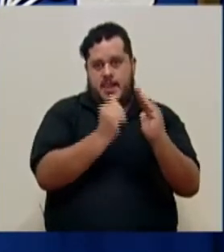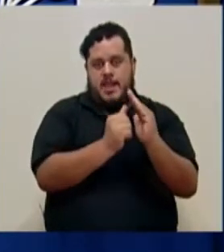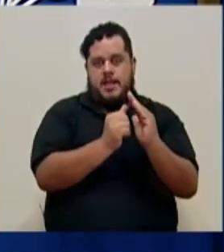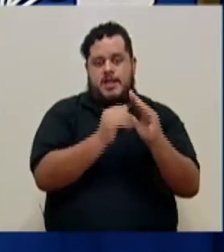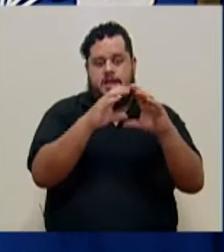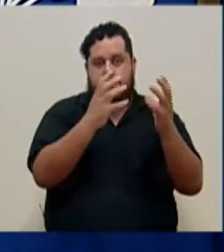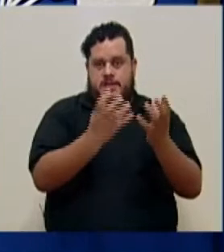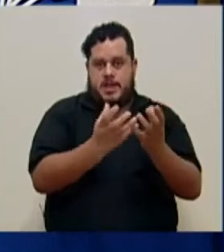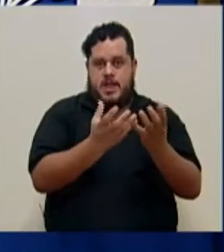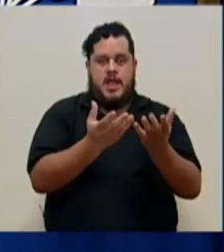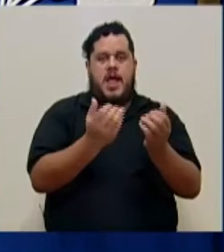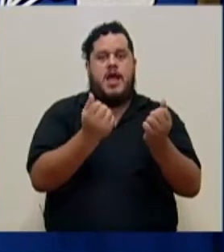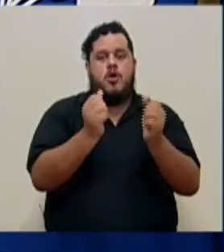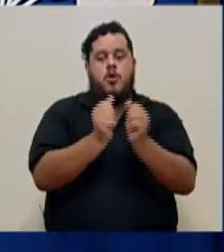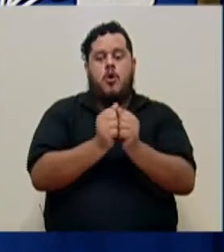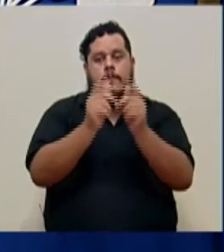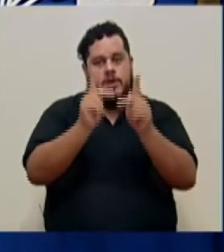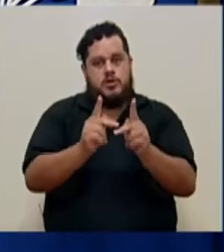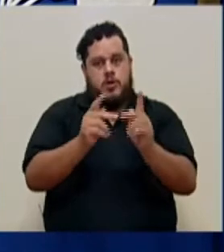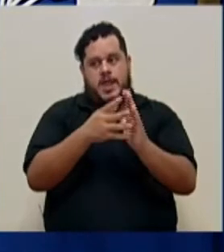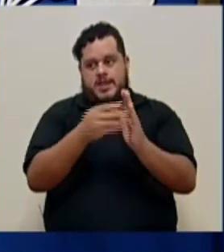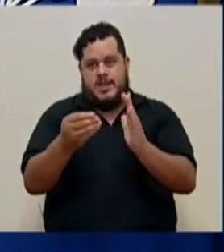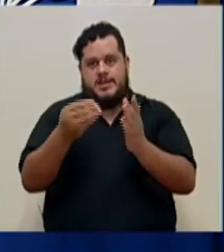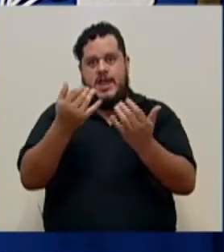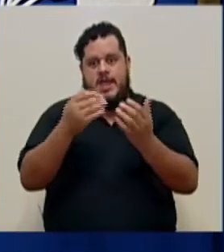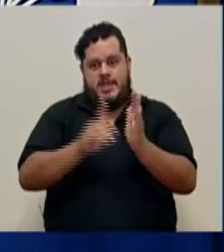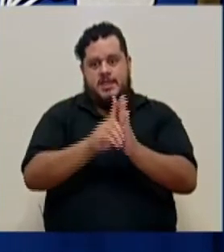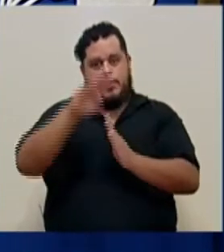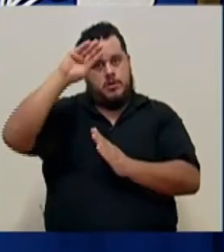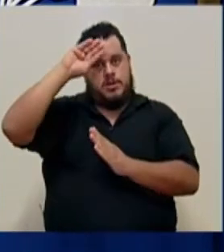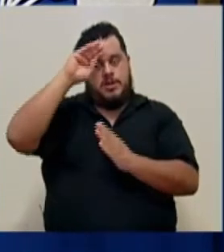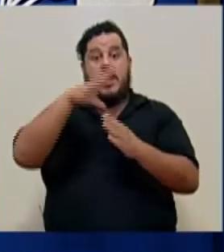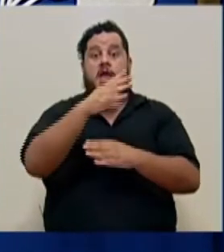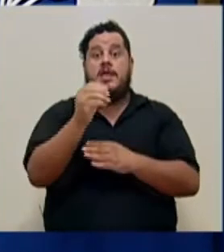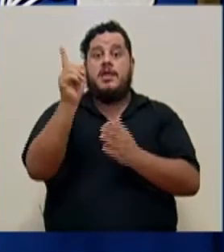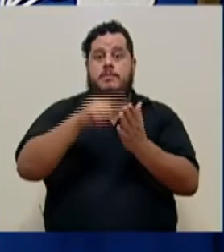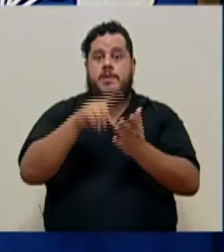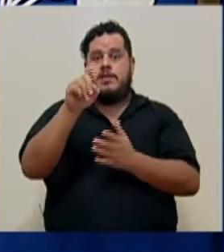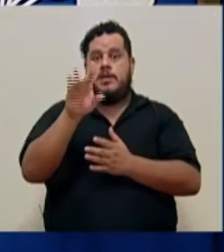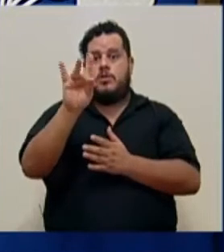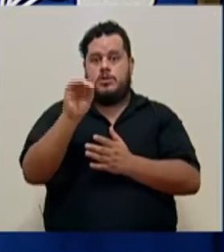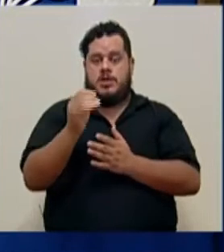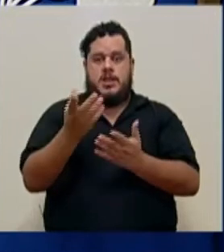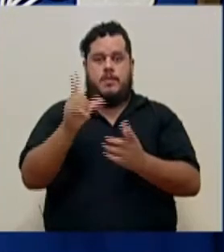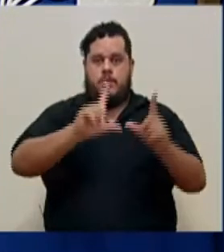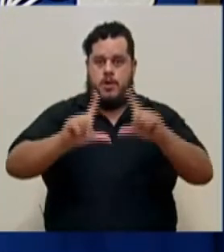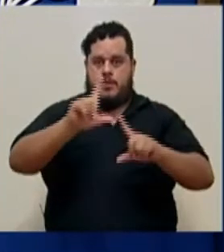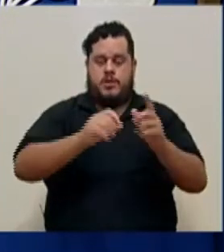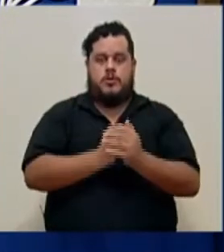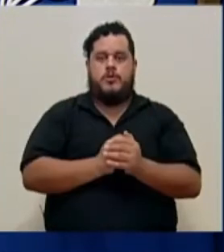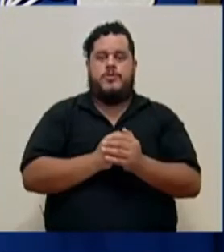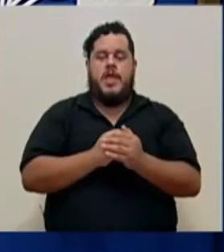convivencia cercano con personas ya positivas y desarrollaron síntomas, y 1.180 por laboratorio.